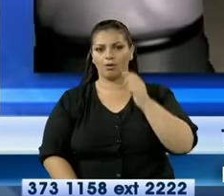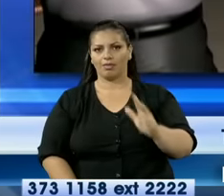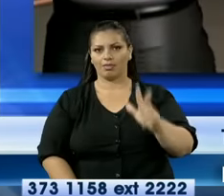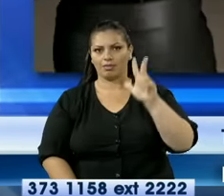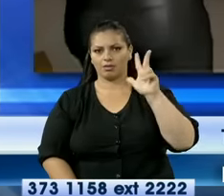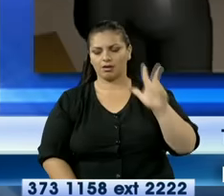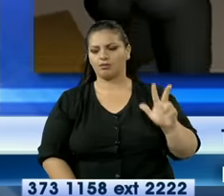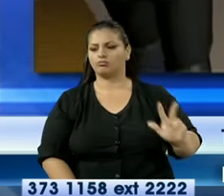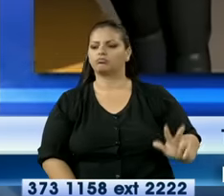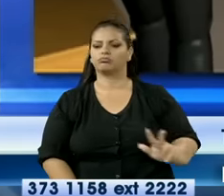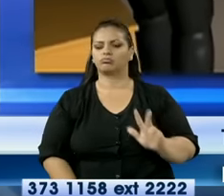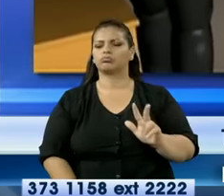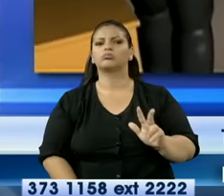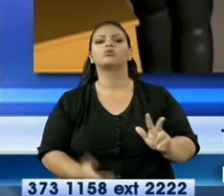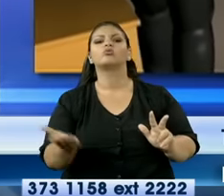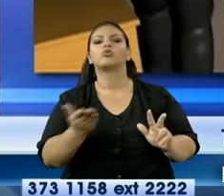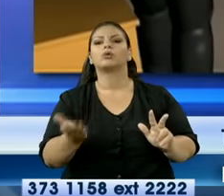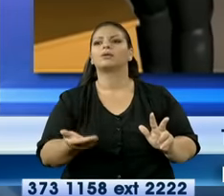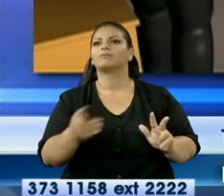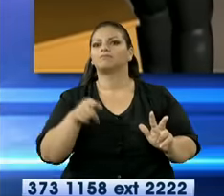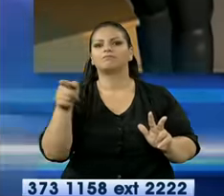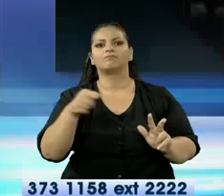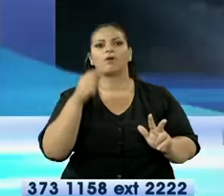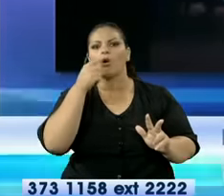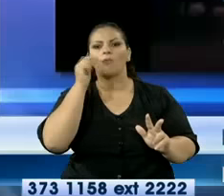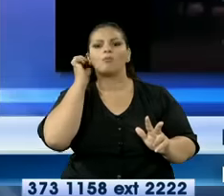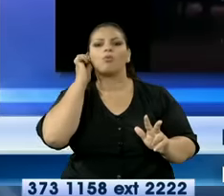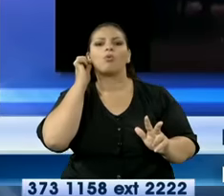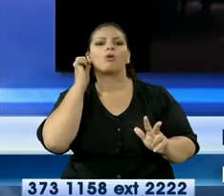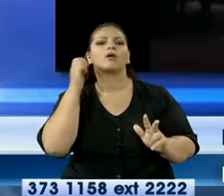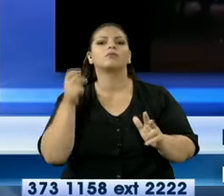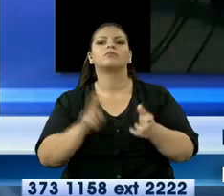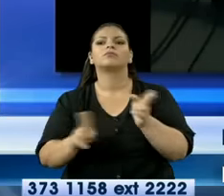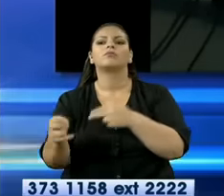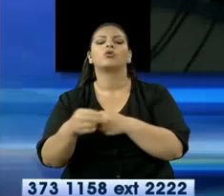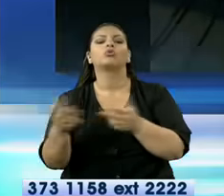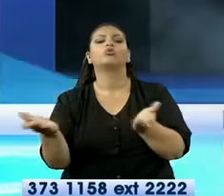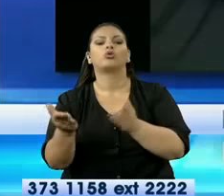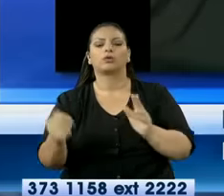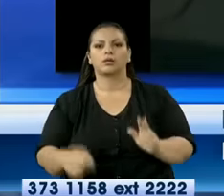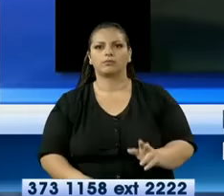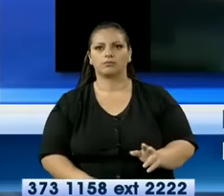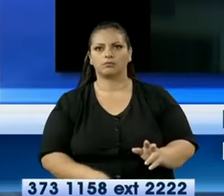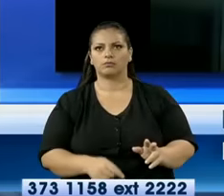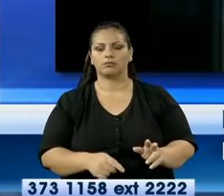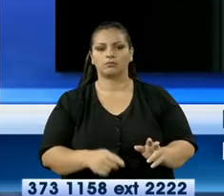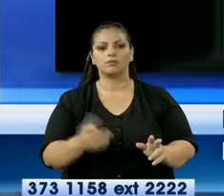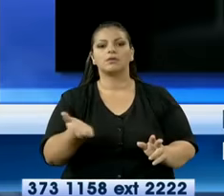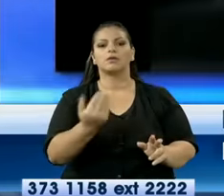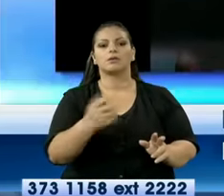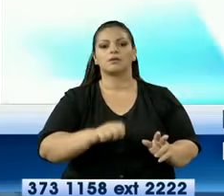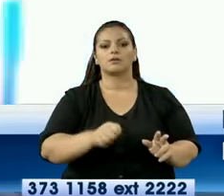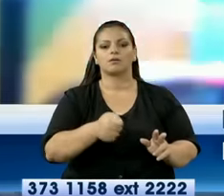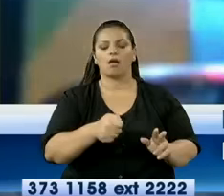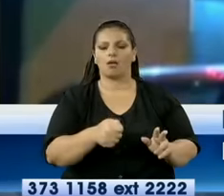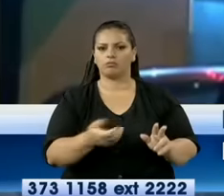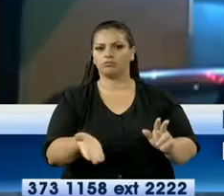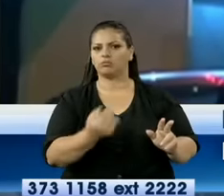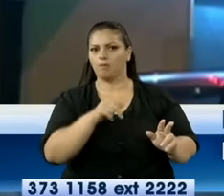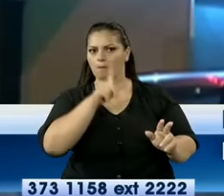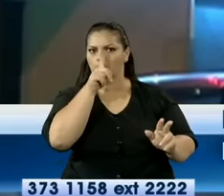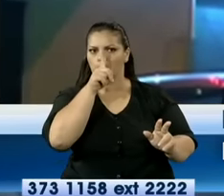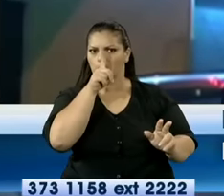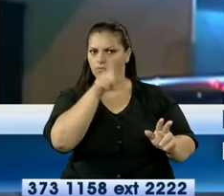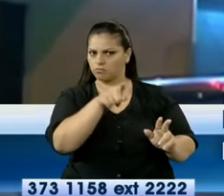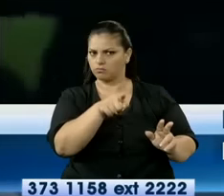llaves a la chica y les dio. Y al guardia le dijo que no diga nada, que con él no era, la chica también. Solo querían subir a matar a ese hombre y a la chica nada más. El hombre